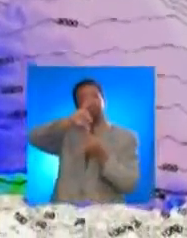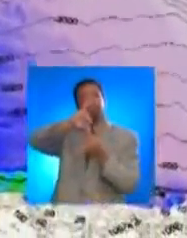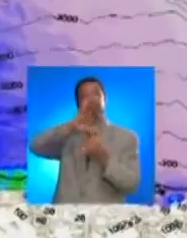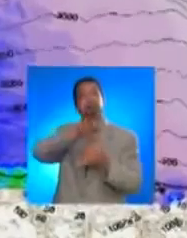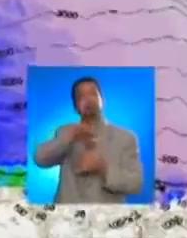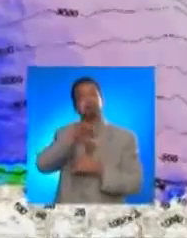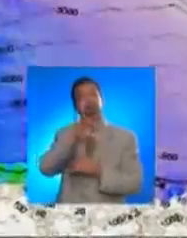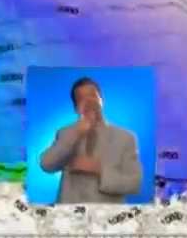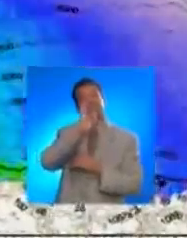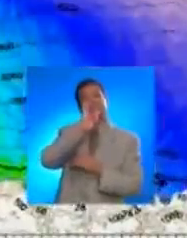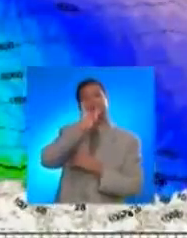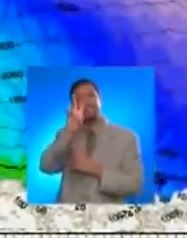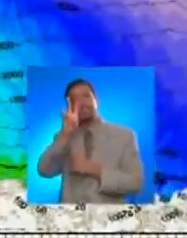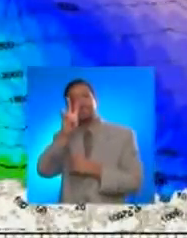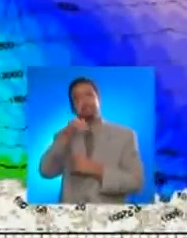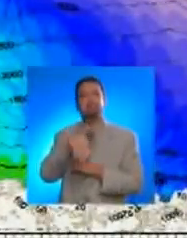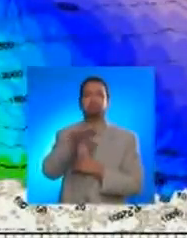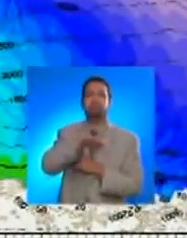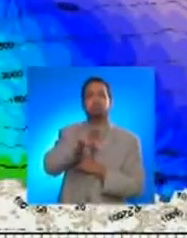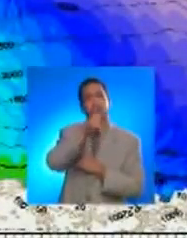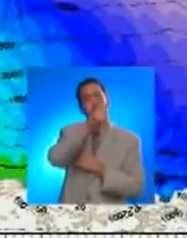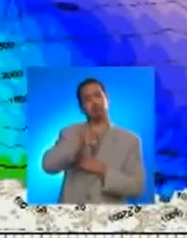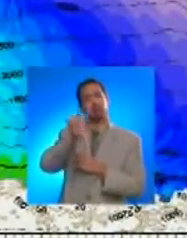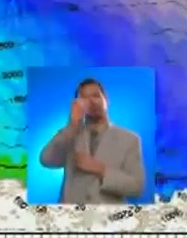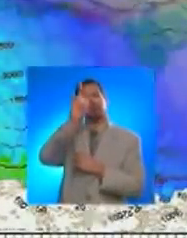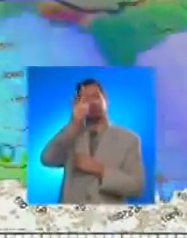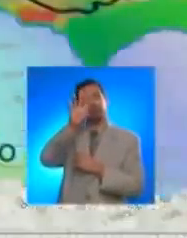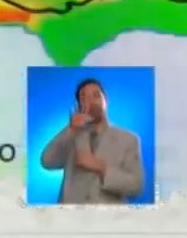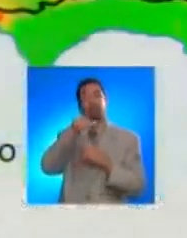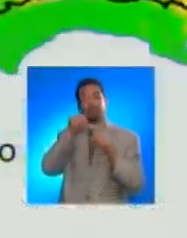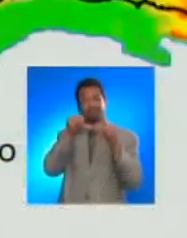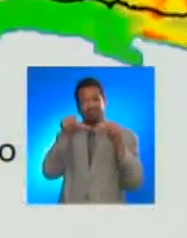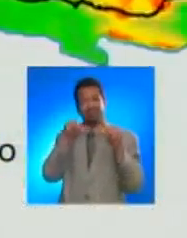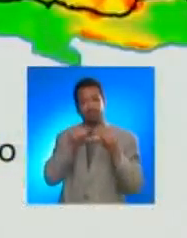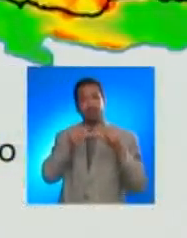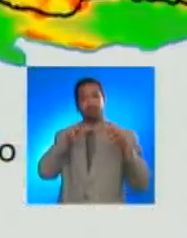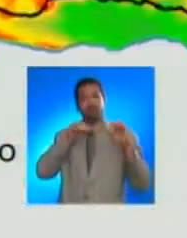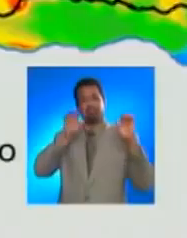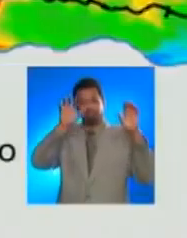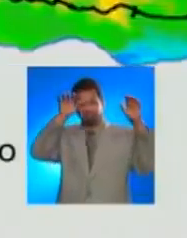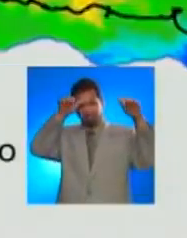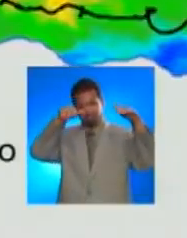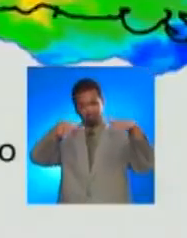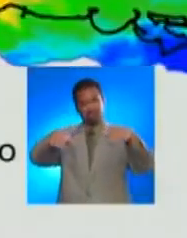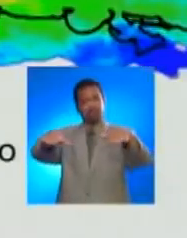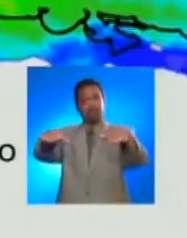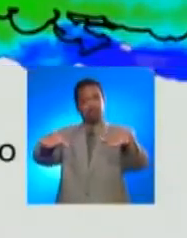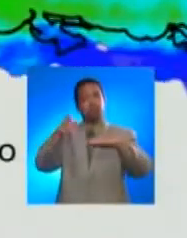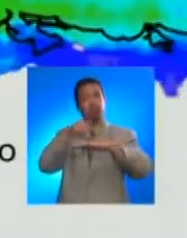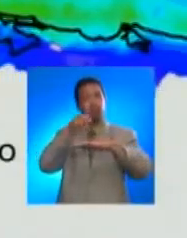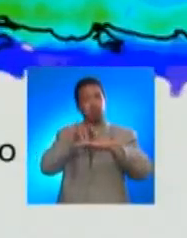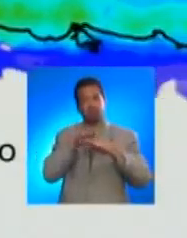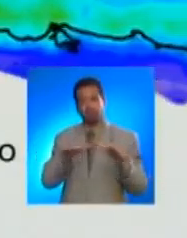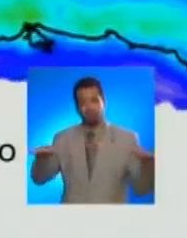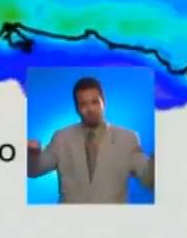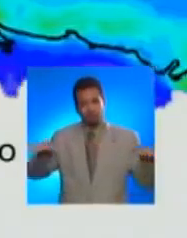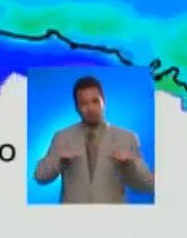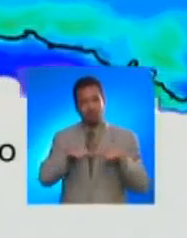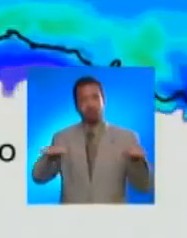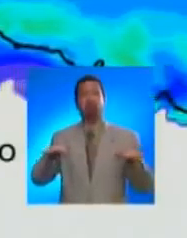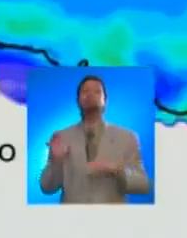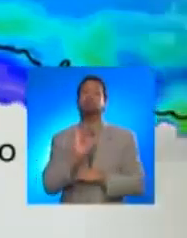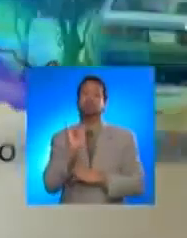la trinchera de Puerto Rico. Se ha estimado que el mismo tuvo un volumen de alrededor de 220 millas cúbicas y se